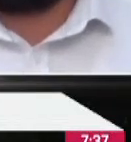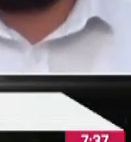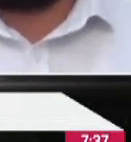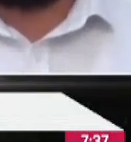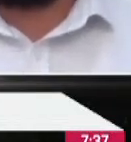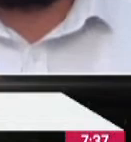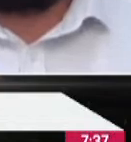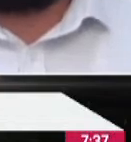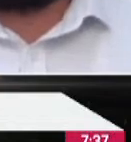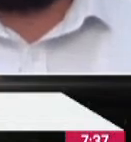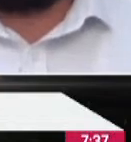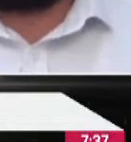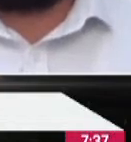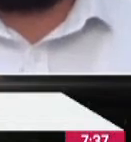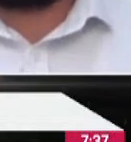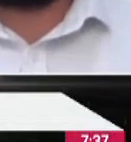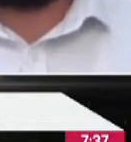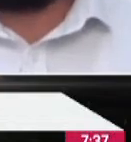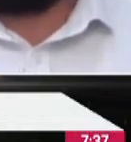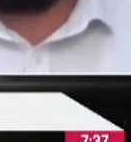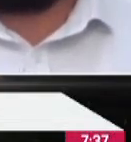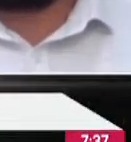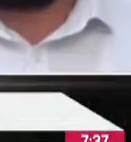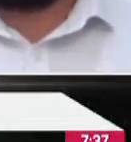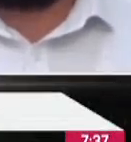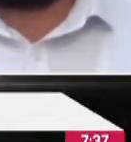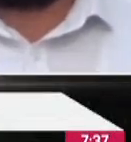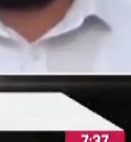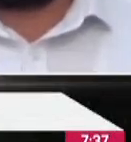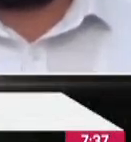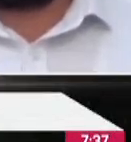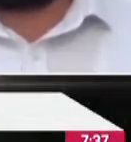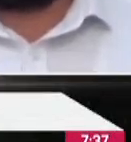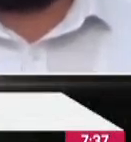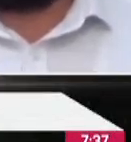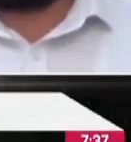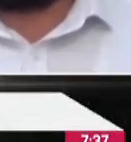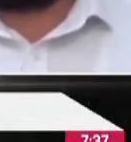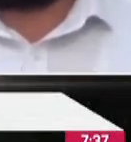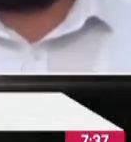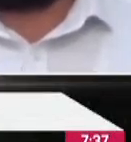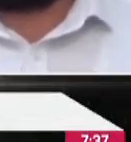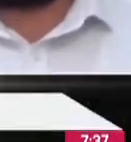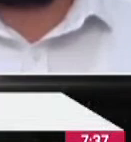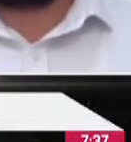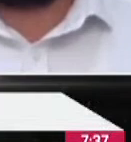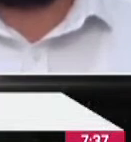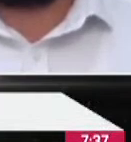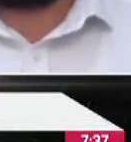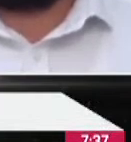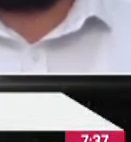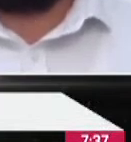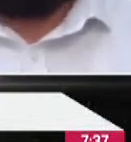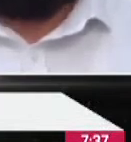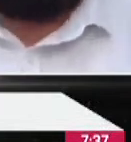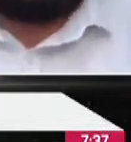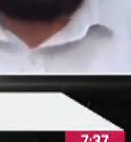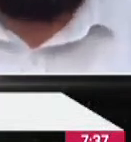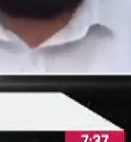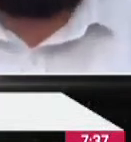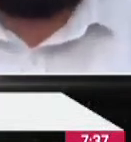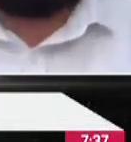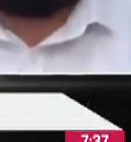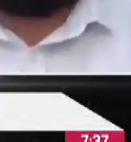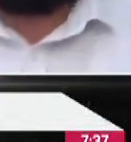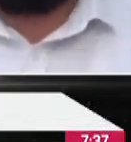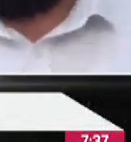en piura en tumbes para este mes de febrero de hecho el senami el día de ayer ha emitido una nota de prensa donde menciona que a partir